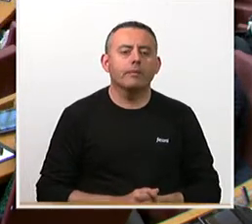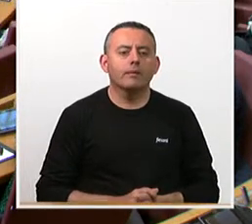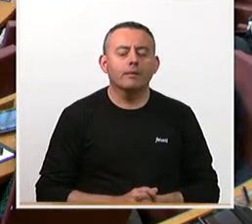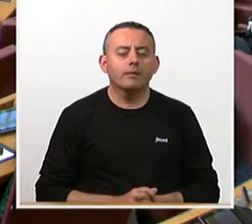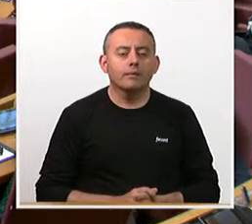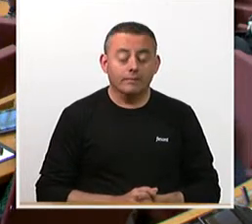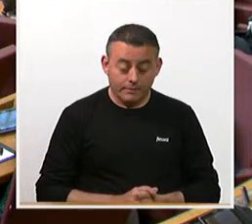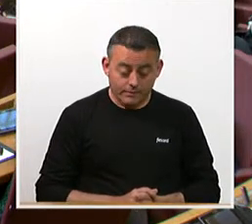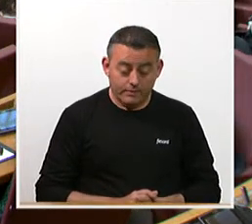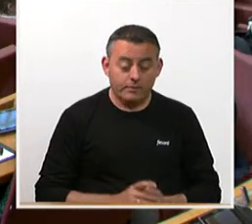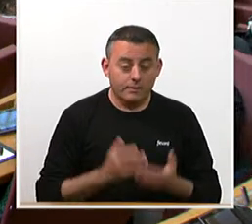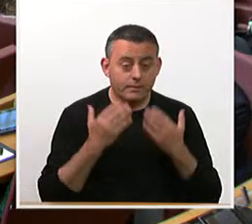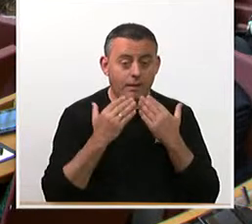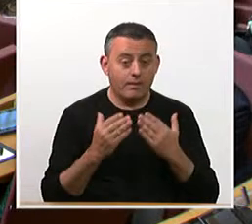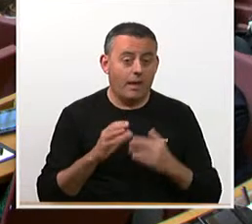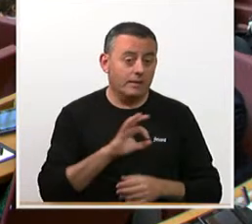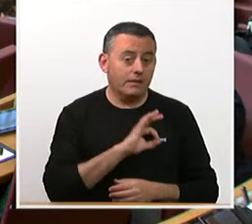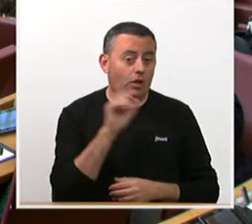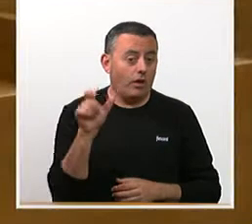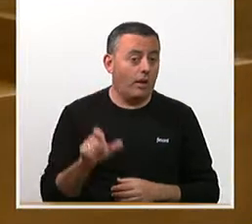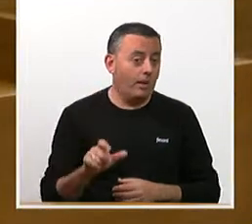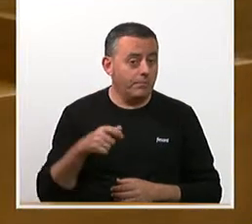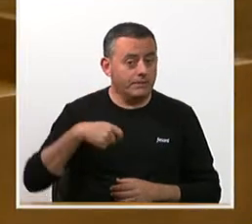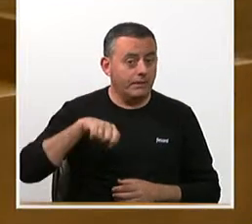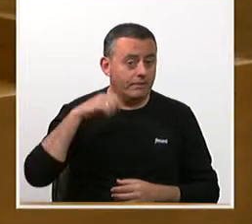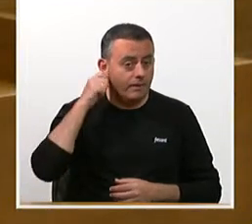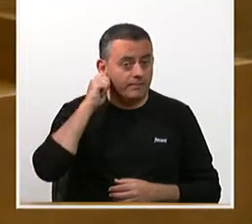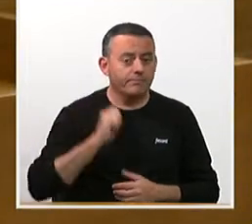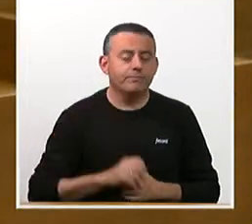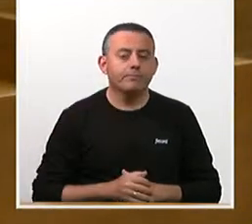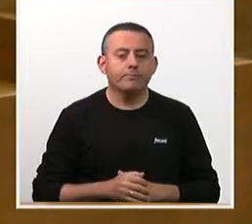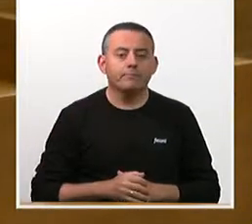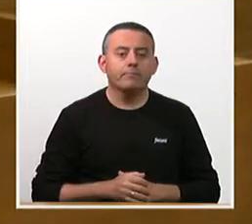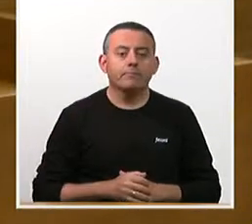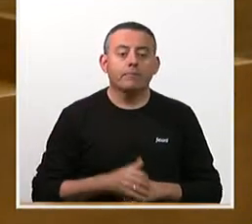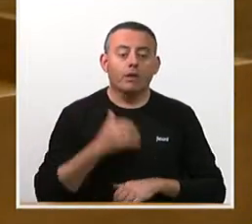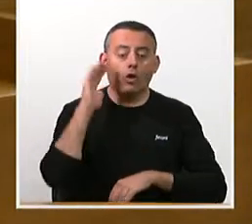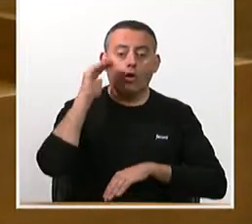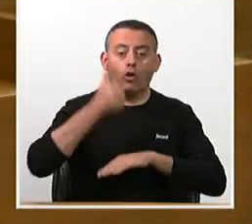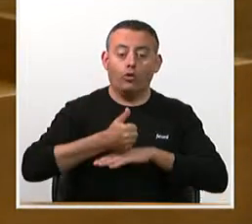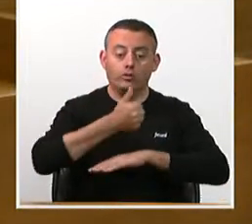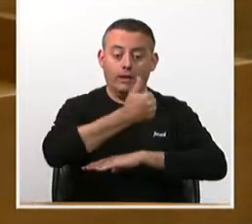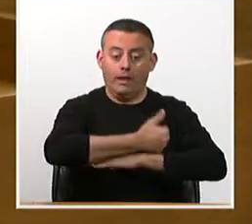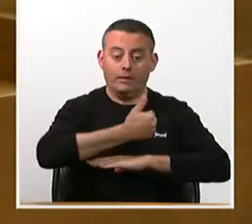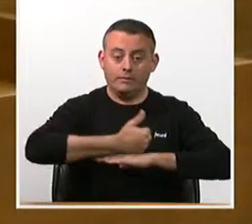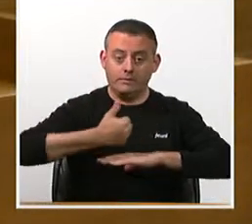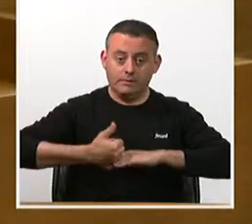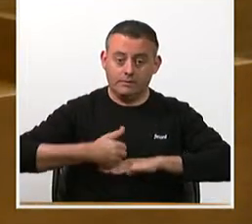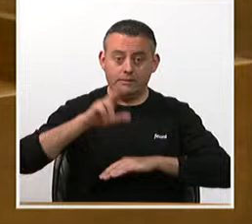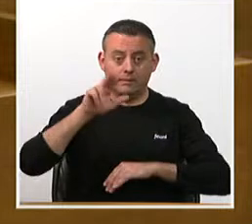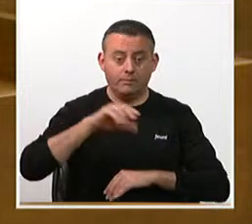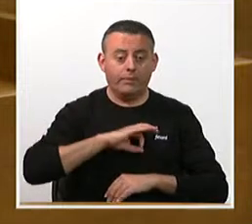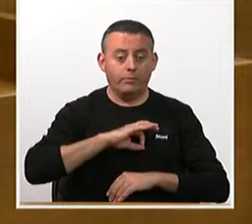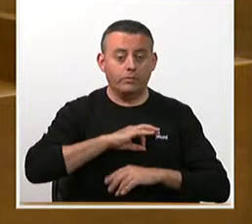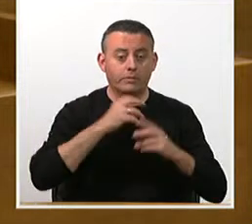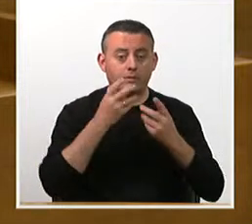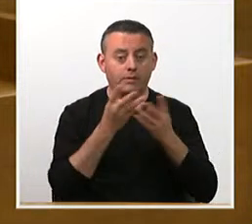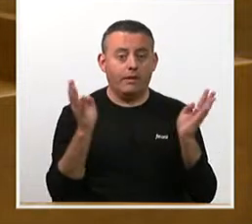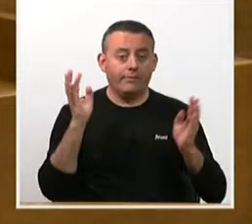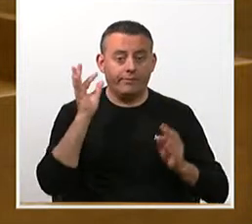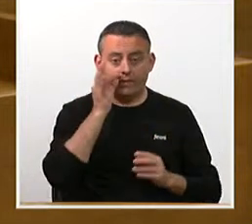gracias señora presidenta consellers señor diput y